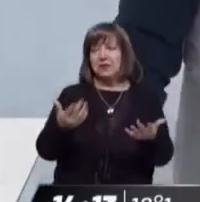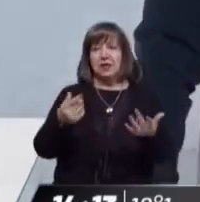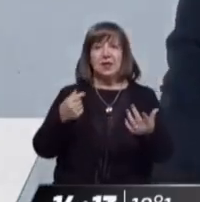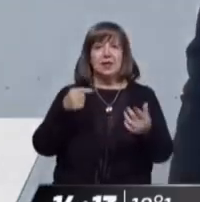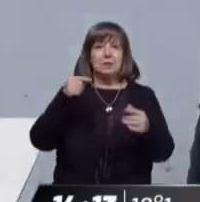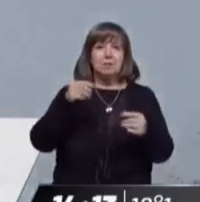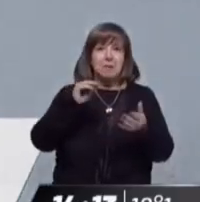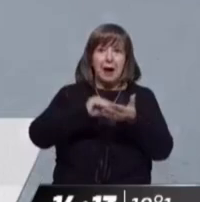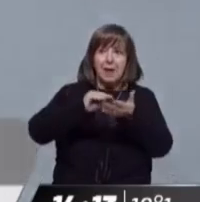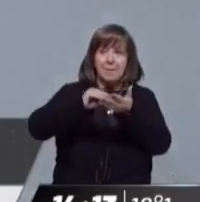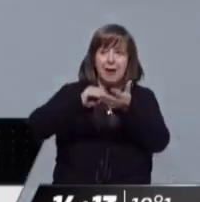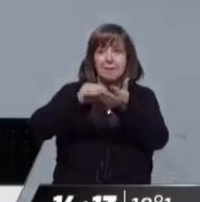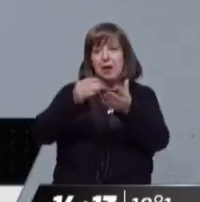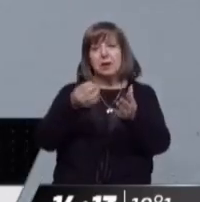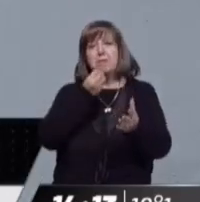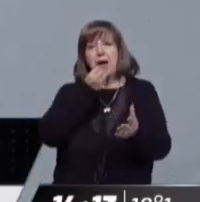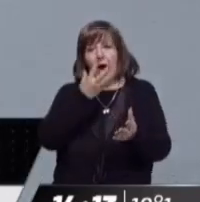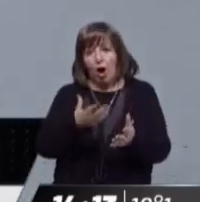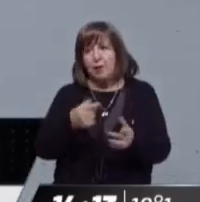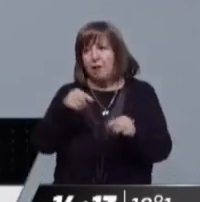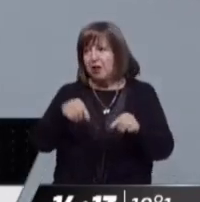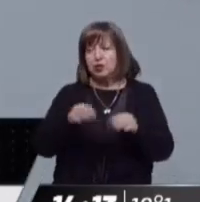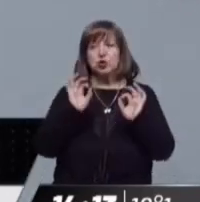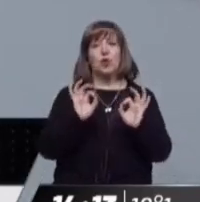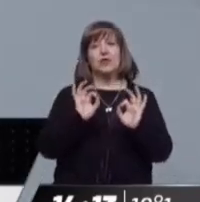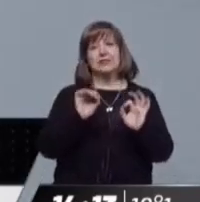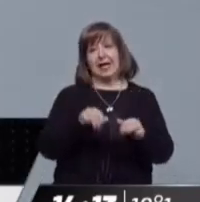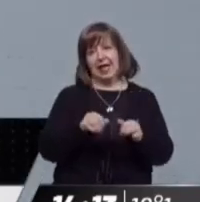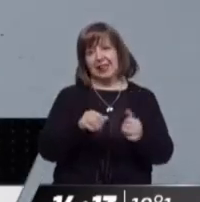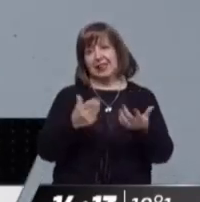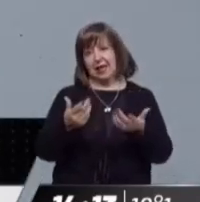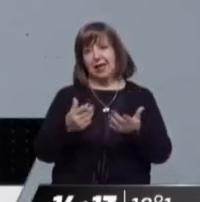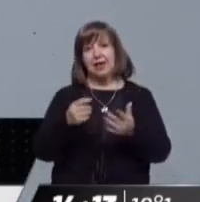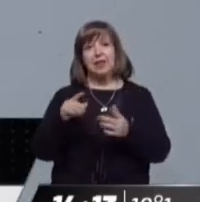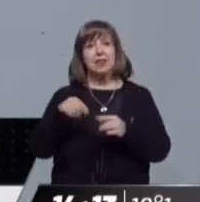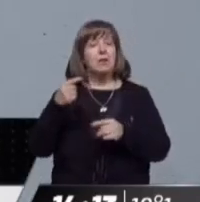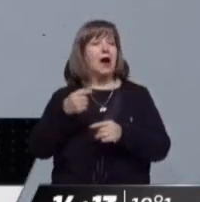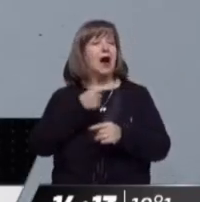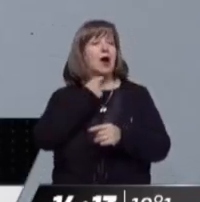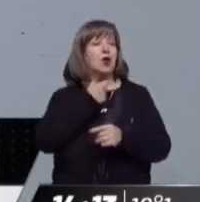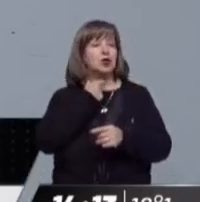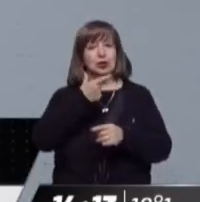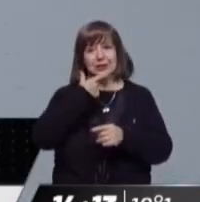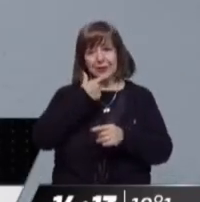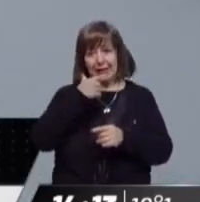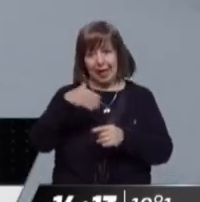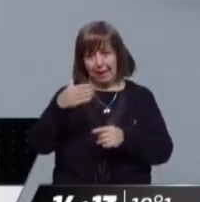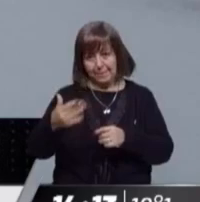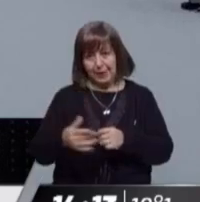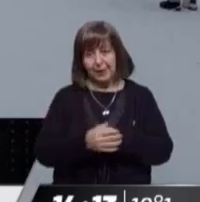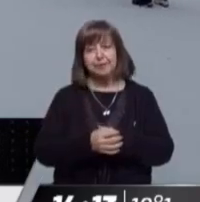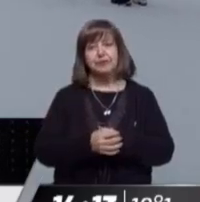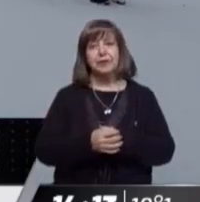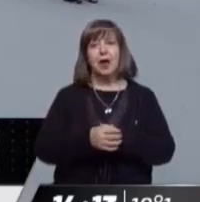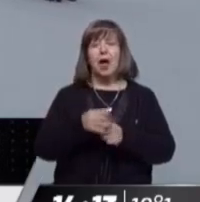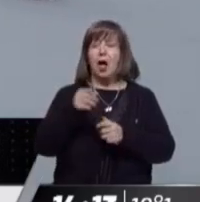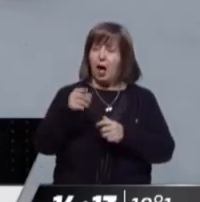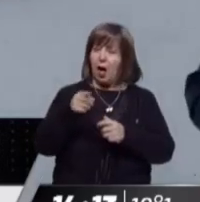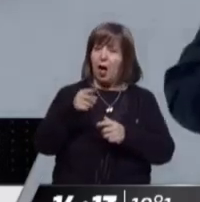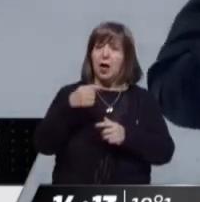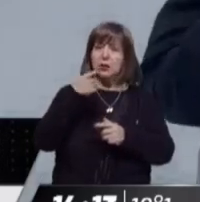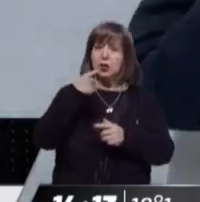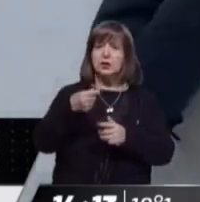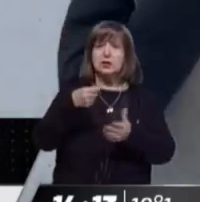esto, bienvenido sea porque nos va estirando, digamos, tanto agosto como septiembre. Acá me decís entonces, pagamos un